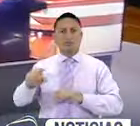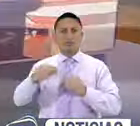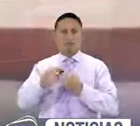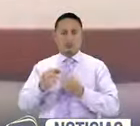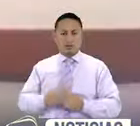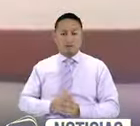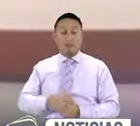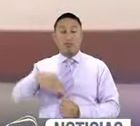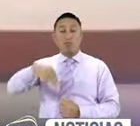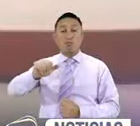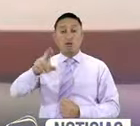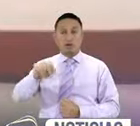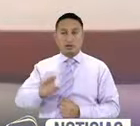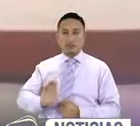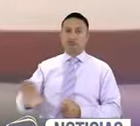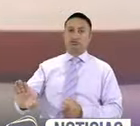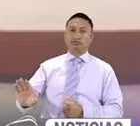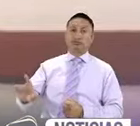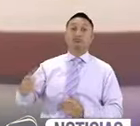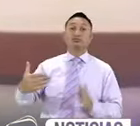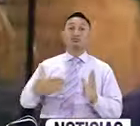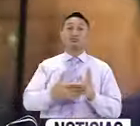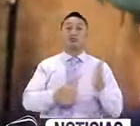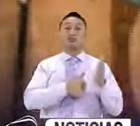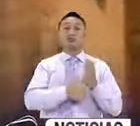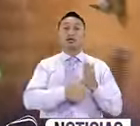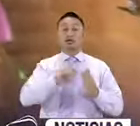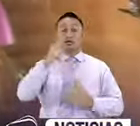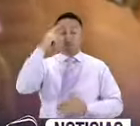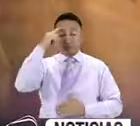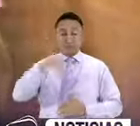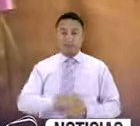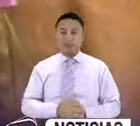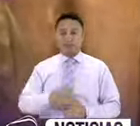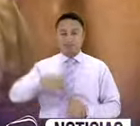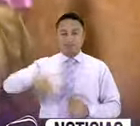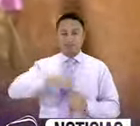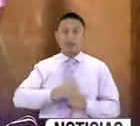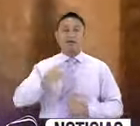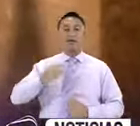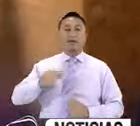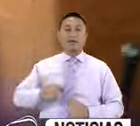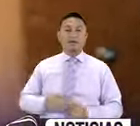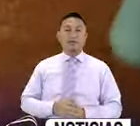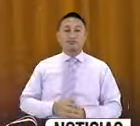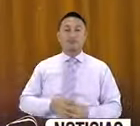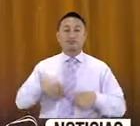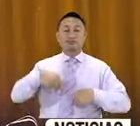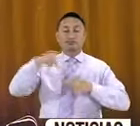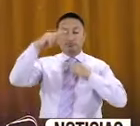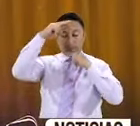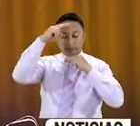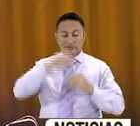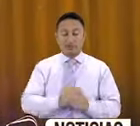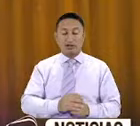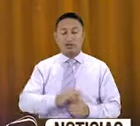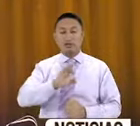Palacios en contra de la ministra de Gobierno. Los detalles en breve, aquí en la emisión estelar de TVC